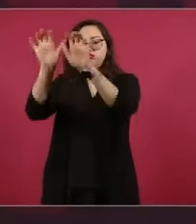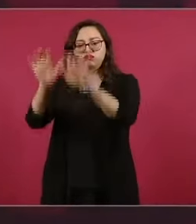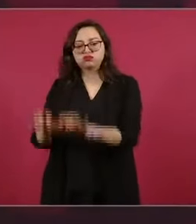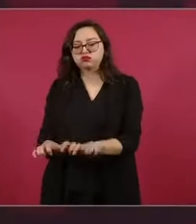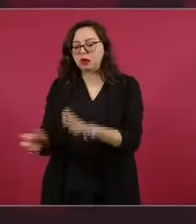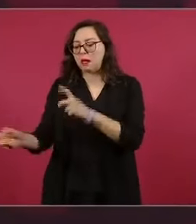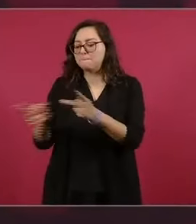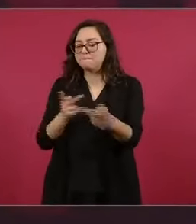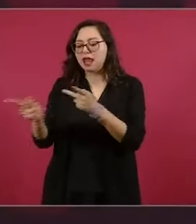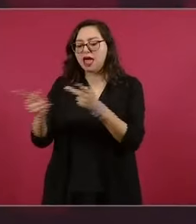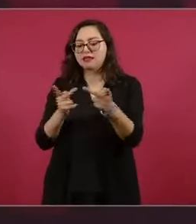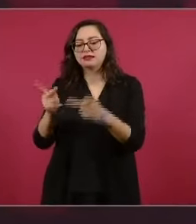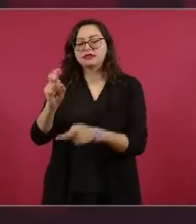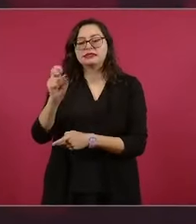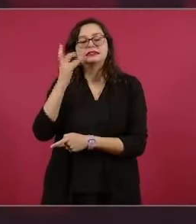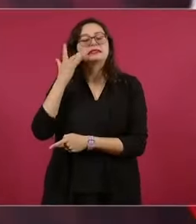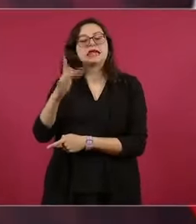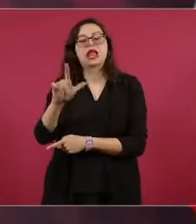Y se da a conocer.